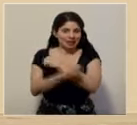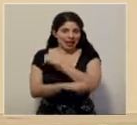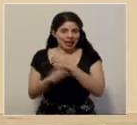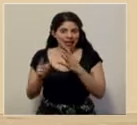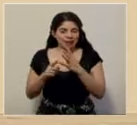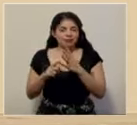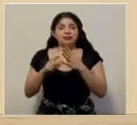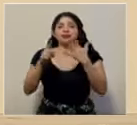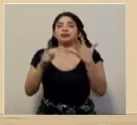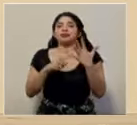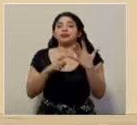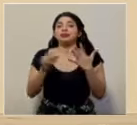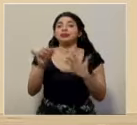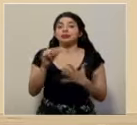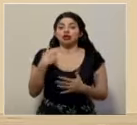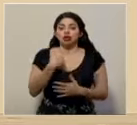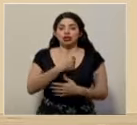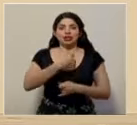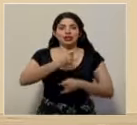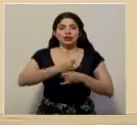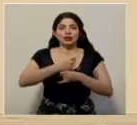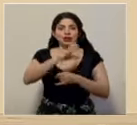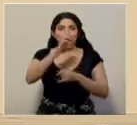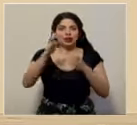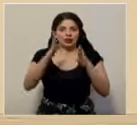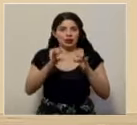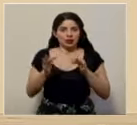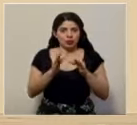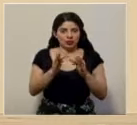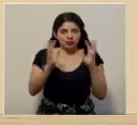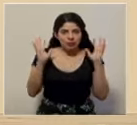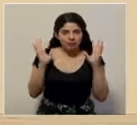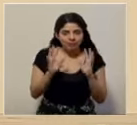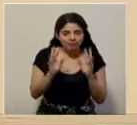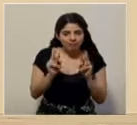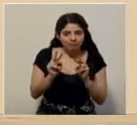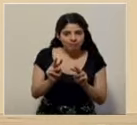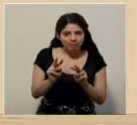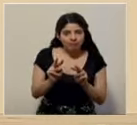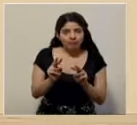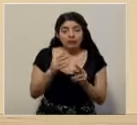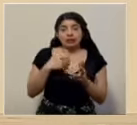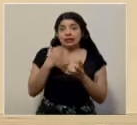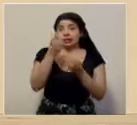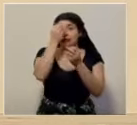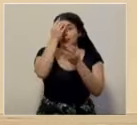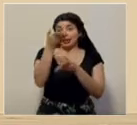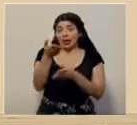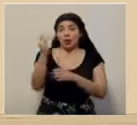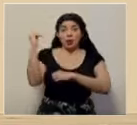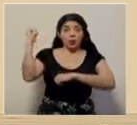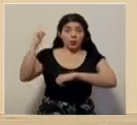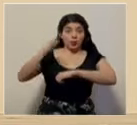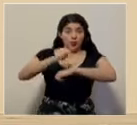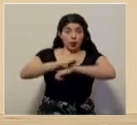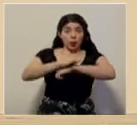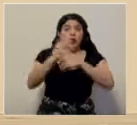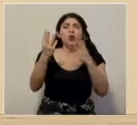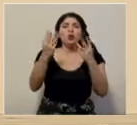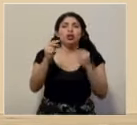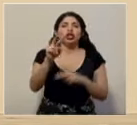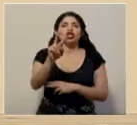y también nosotros desde el Instituto Costarricense de Turismo. Quiero reportar que en ese vuelo